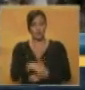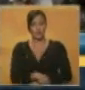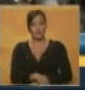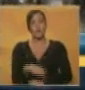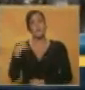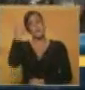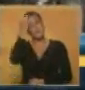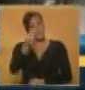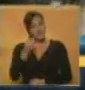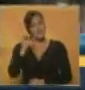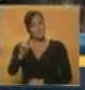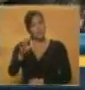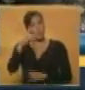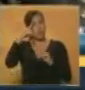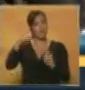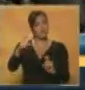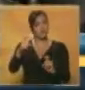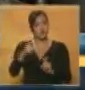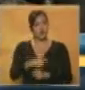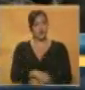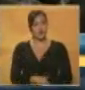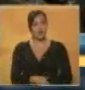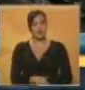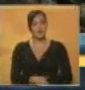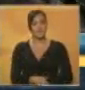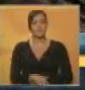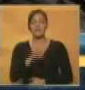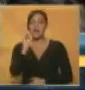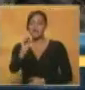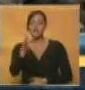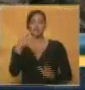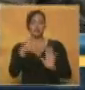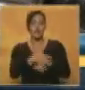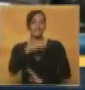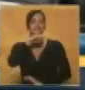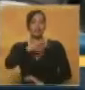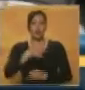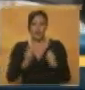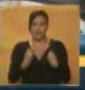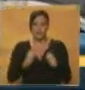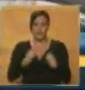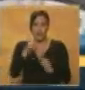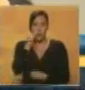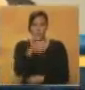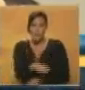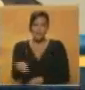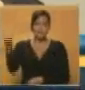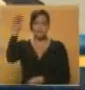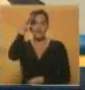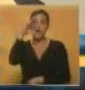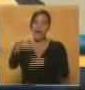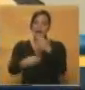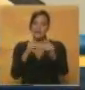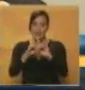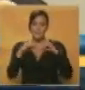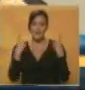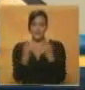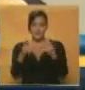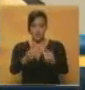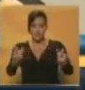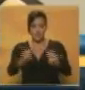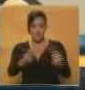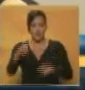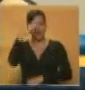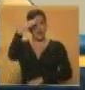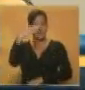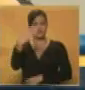juicio esa es su especialidad. Enfatizó que en la hoja de vida del funcionario está la creación del Departamento de Investigaciones del